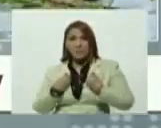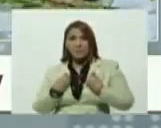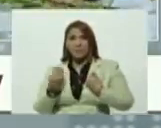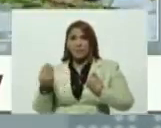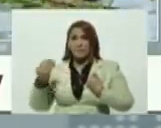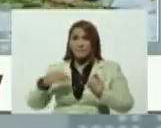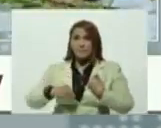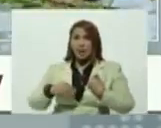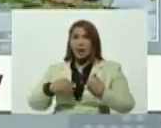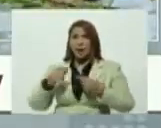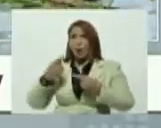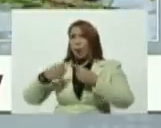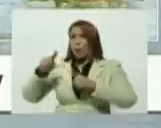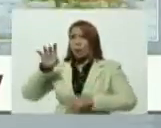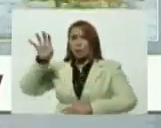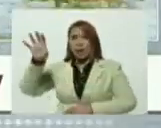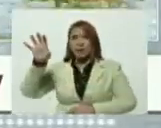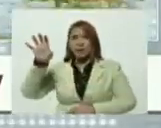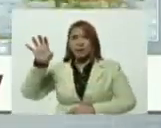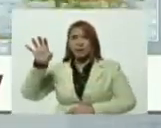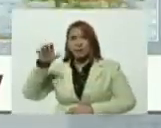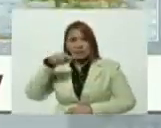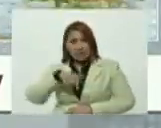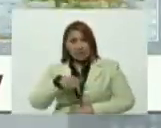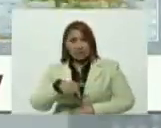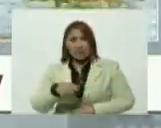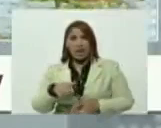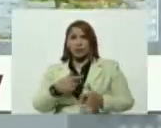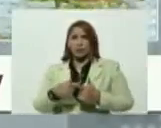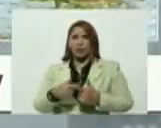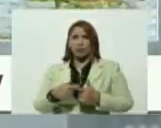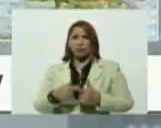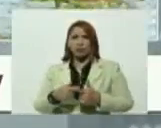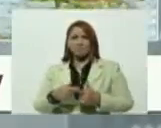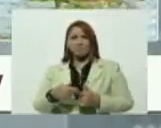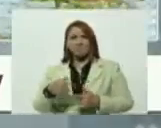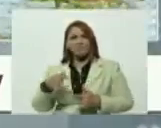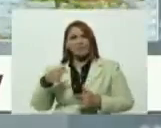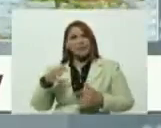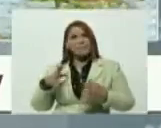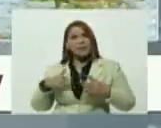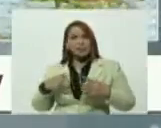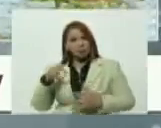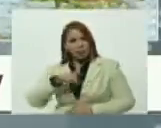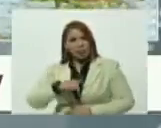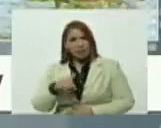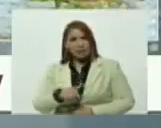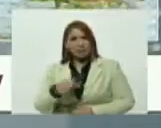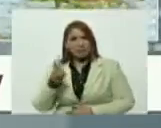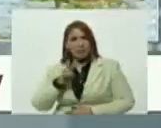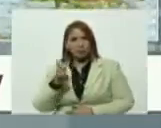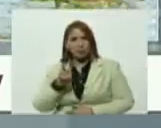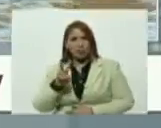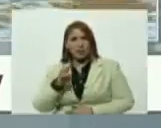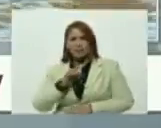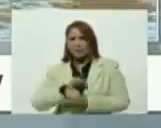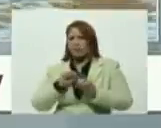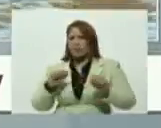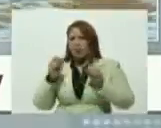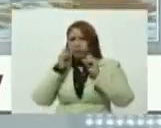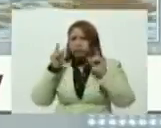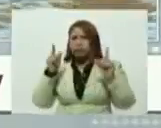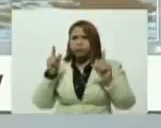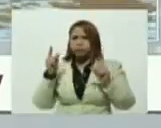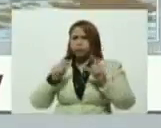las pasa es aquí. De tal manera que para nuestro pueblo tampoco fue sorpresa, presidente, Tampoco fue una cosa que impresionara a la gente el hecho de que